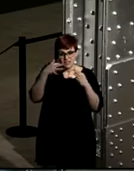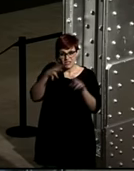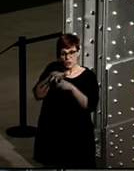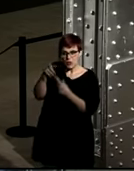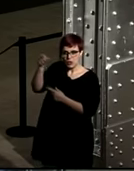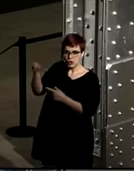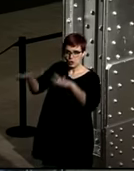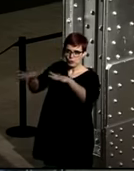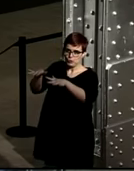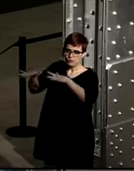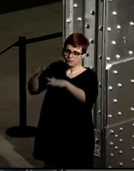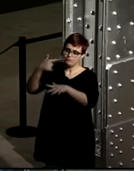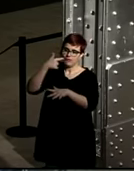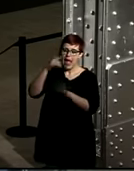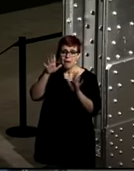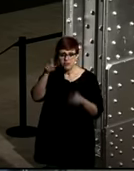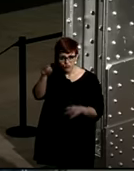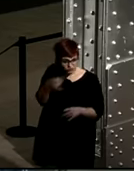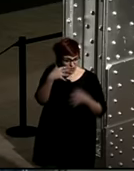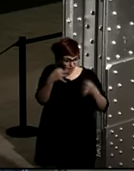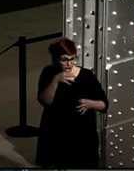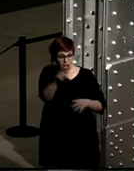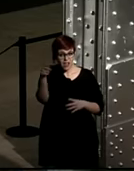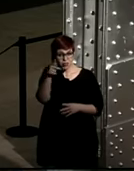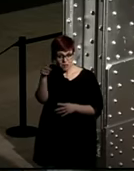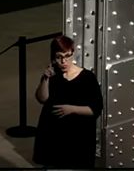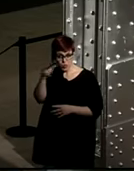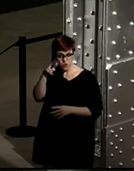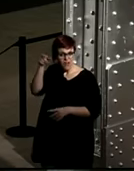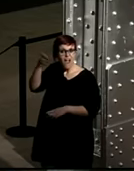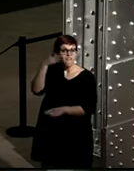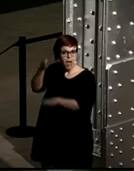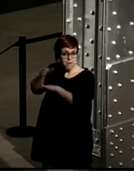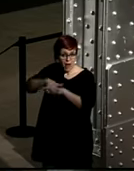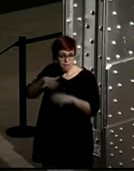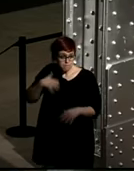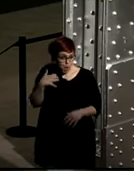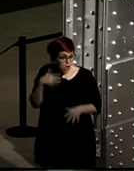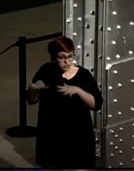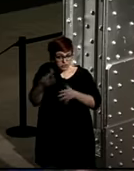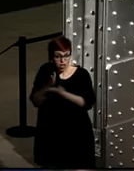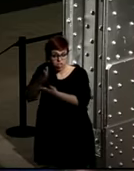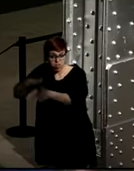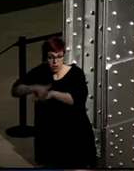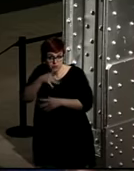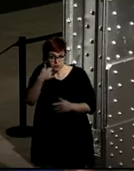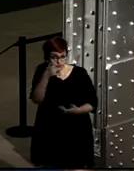Ahora en Katmandú lo único que haces es molestar. Sí, es cierto. Hay que ir a hacer otras cosas. Eso es. Me imagino. Martianos, ¿alguna pregunta más? Sí.